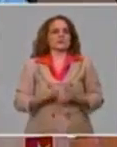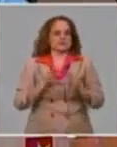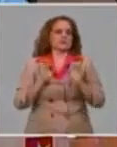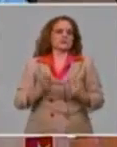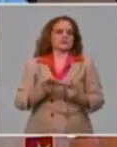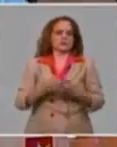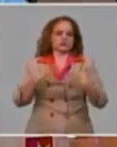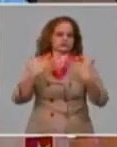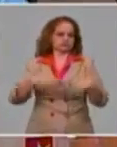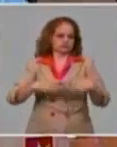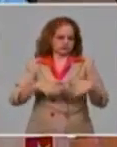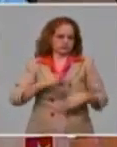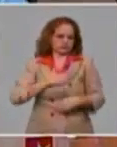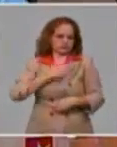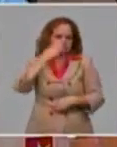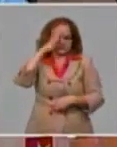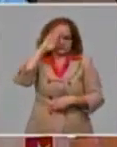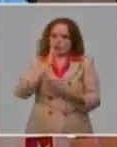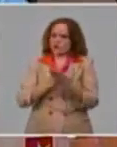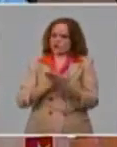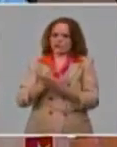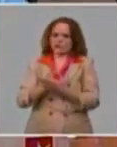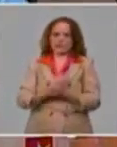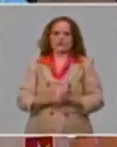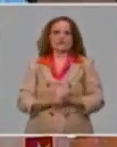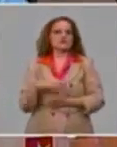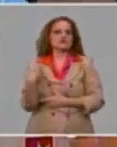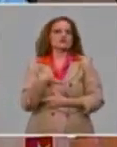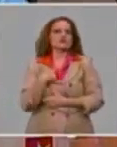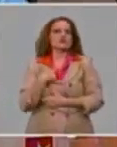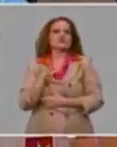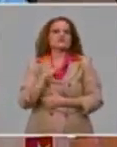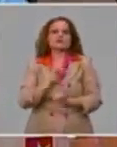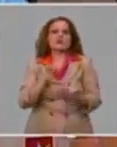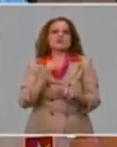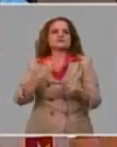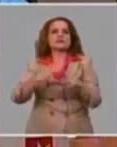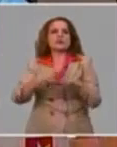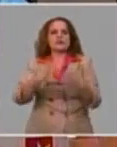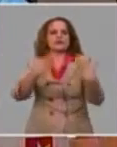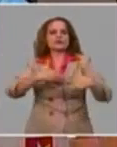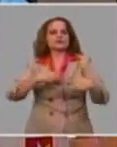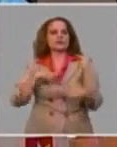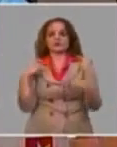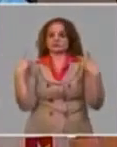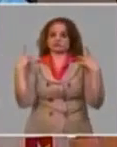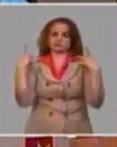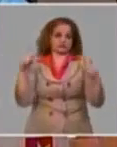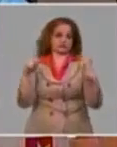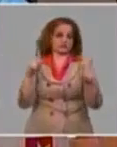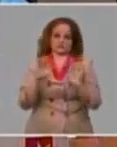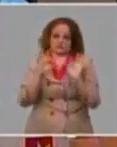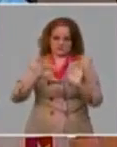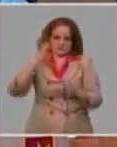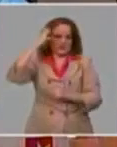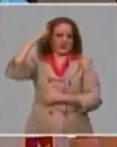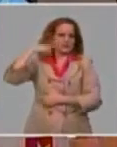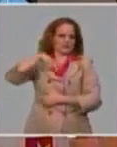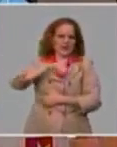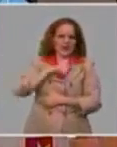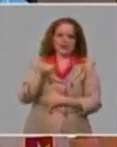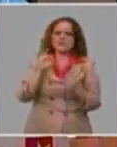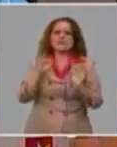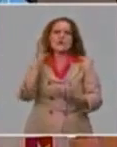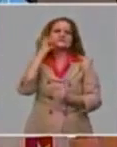tenemos la la industria, como nosotros le decimos, profesional, la gran industria, que ahí fundamentalmente está el cemento, el